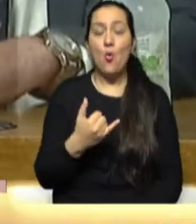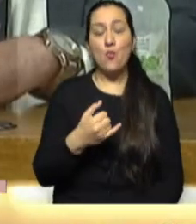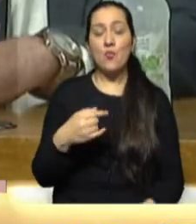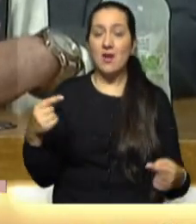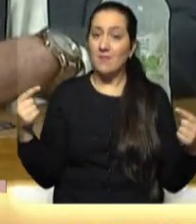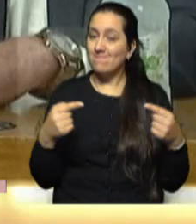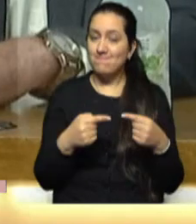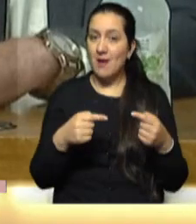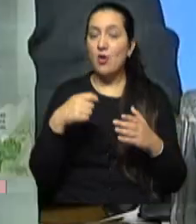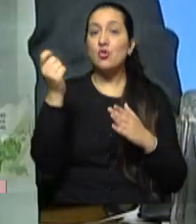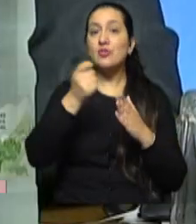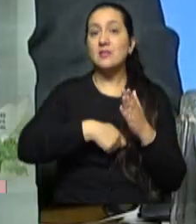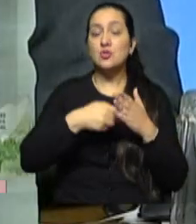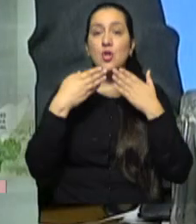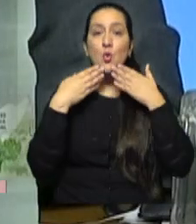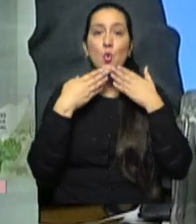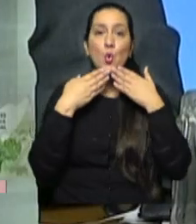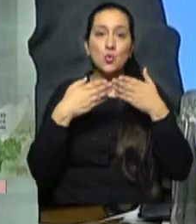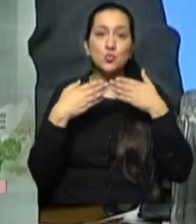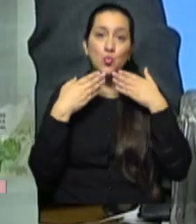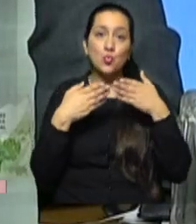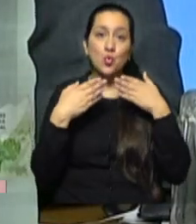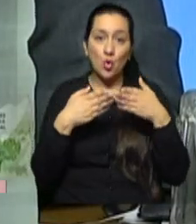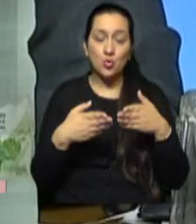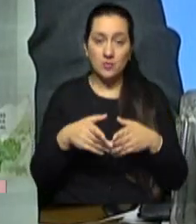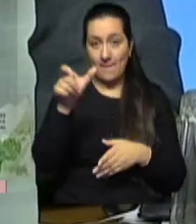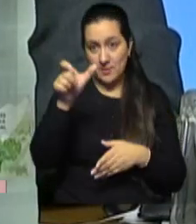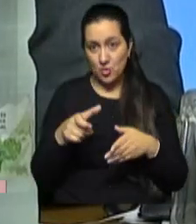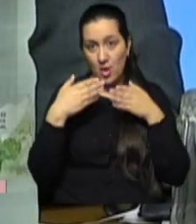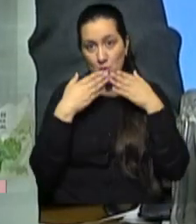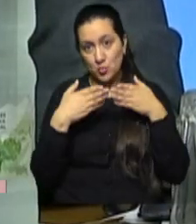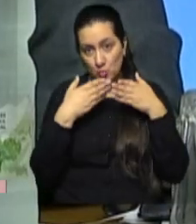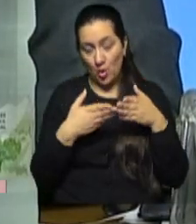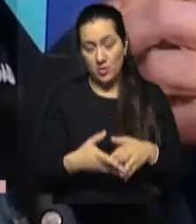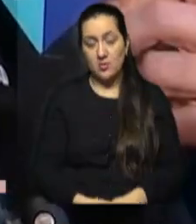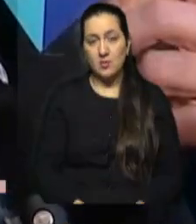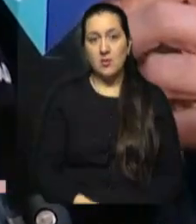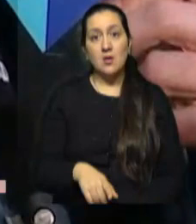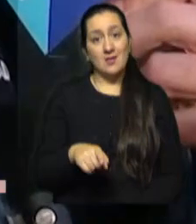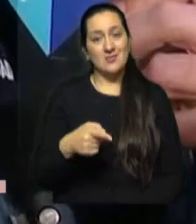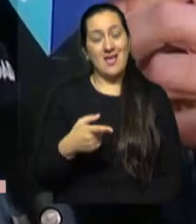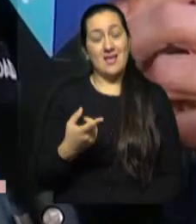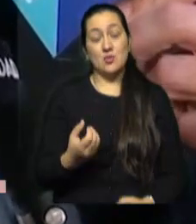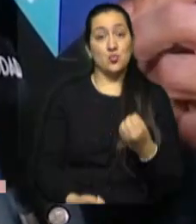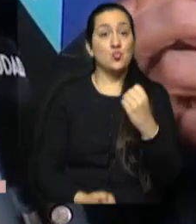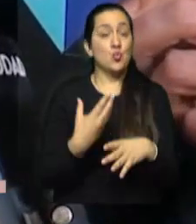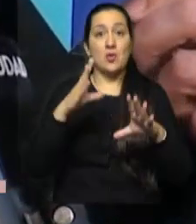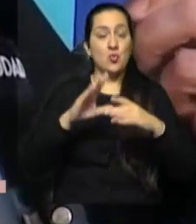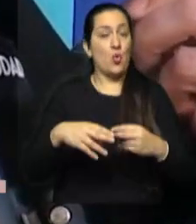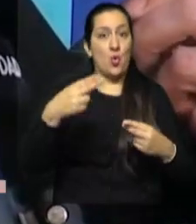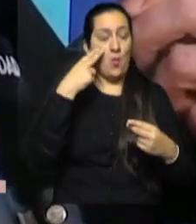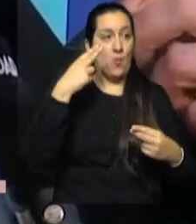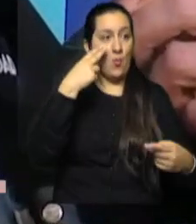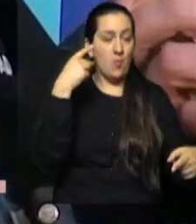en el término de la contratación del consultor Y eso hizo saltar este todas las discrepancias anteriores de última fue